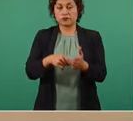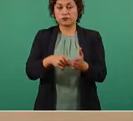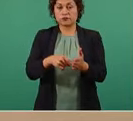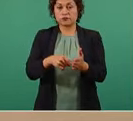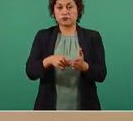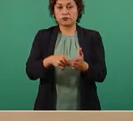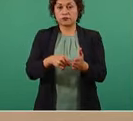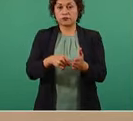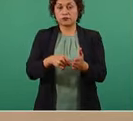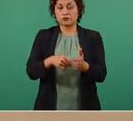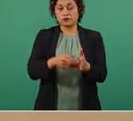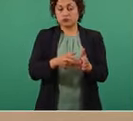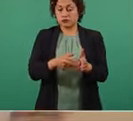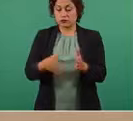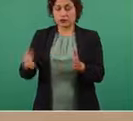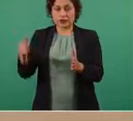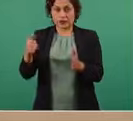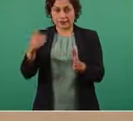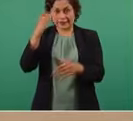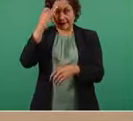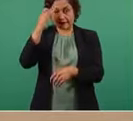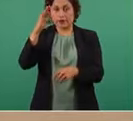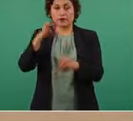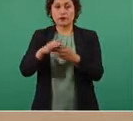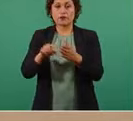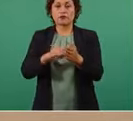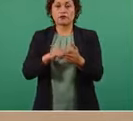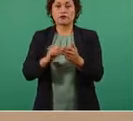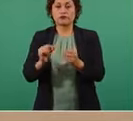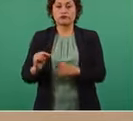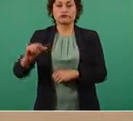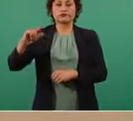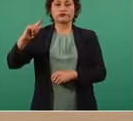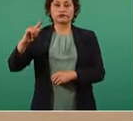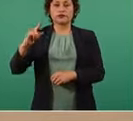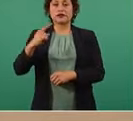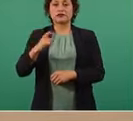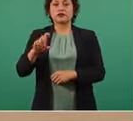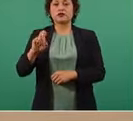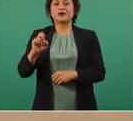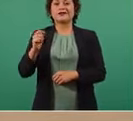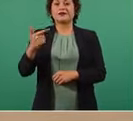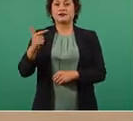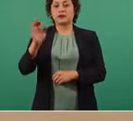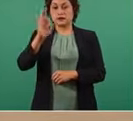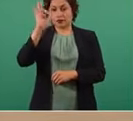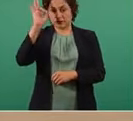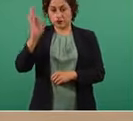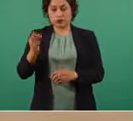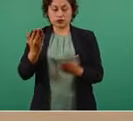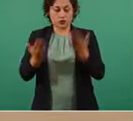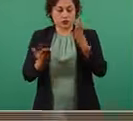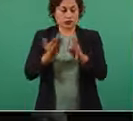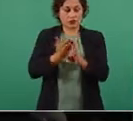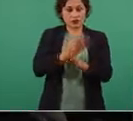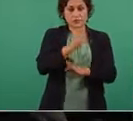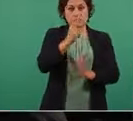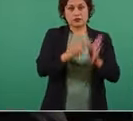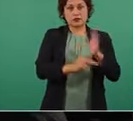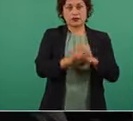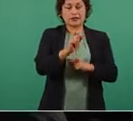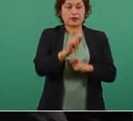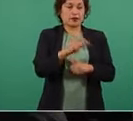digamos, el periodo electoral subieron a 137% con respecto al 2020, cuando no